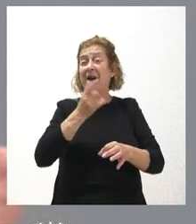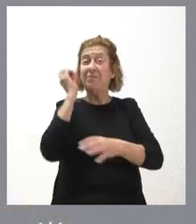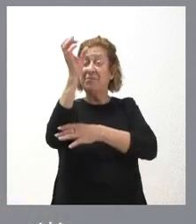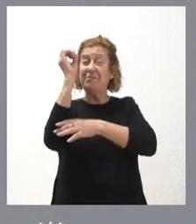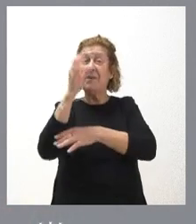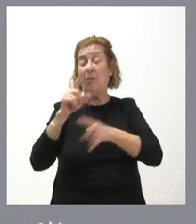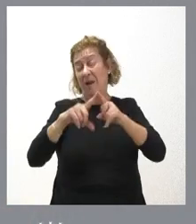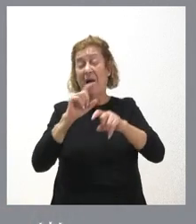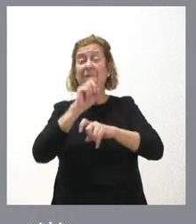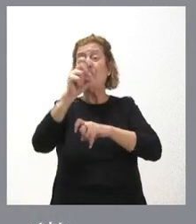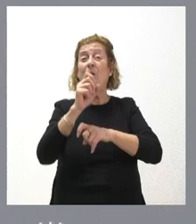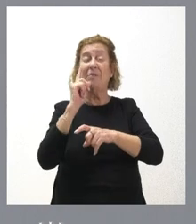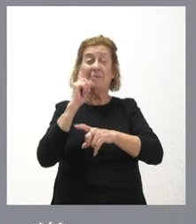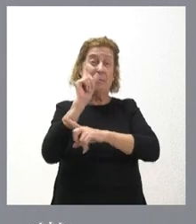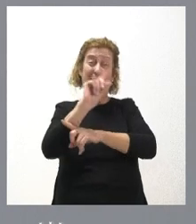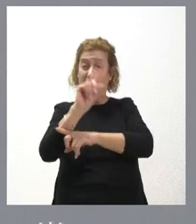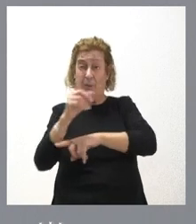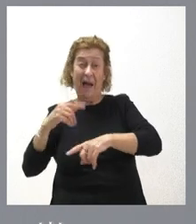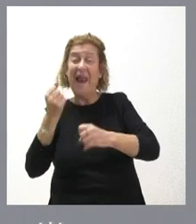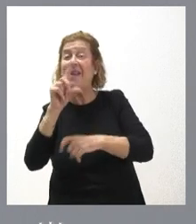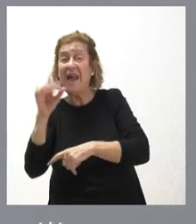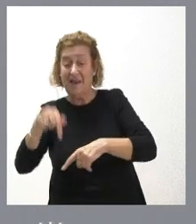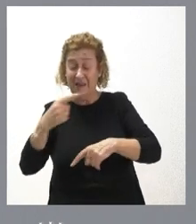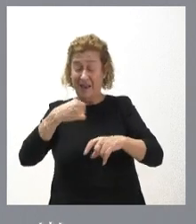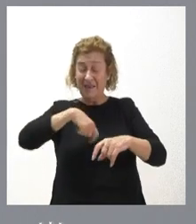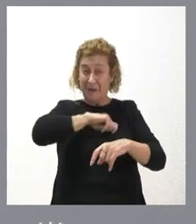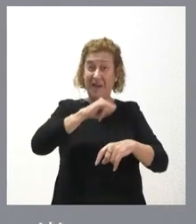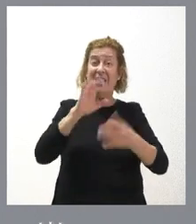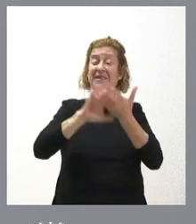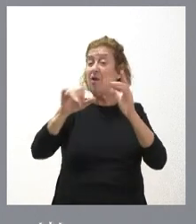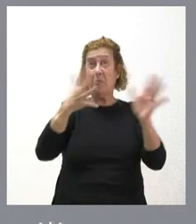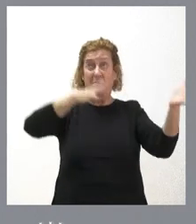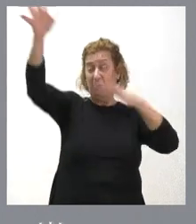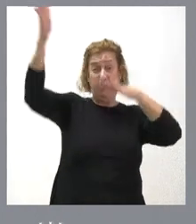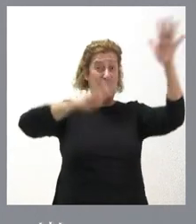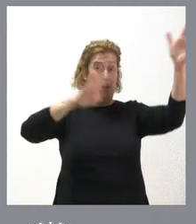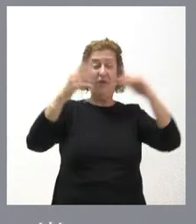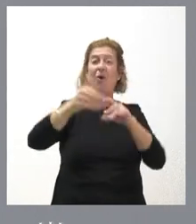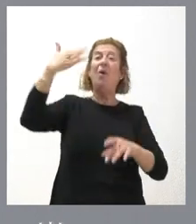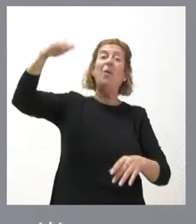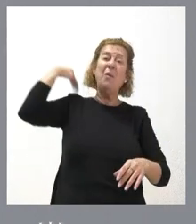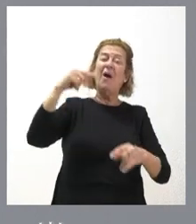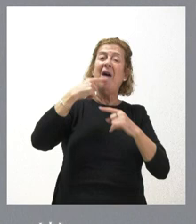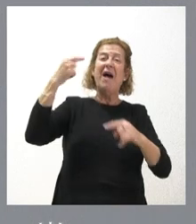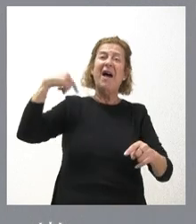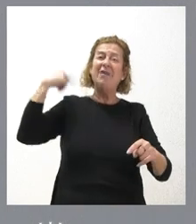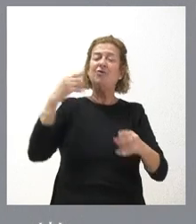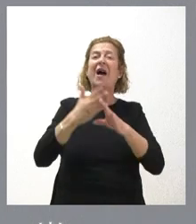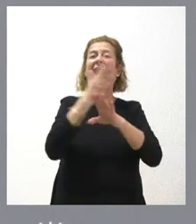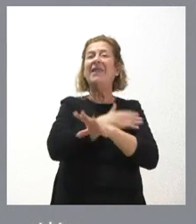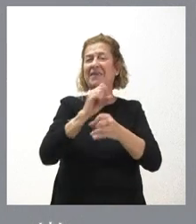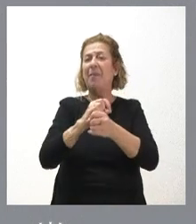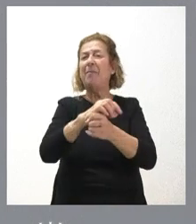alertas la incidencia que tenemos en este momento en España y en castillano es similar a la que ha ocurrido en otros momentos ests años previos a la